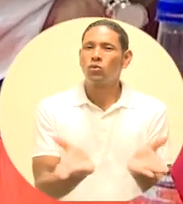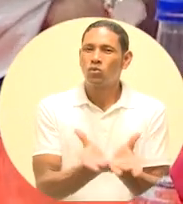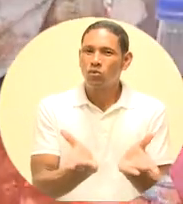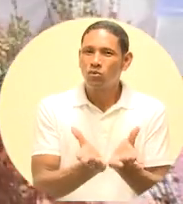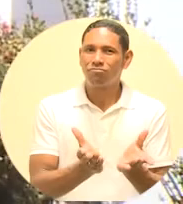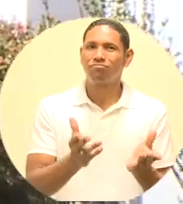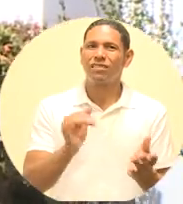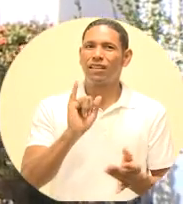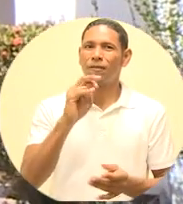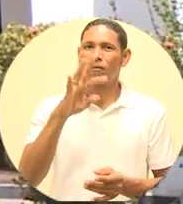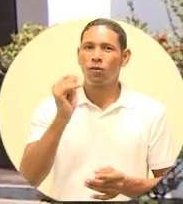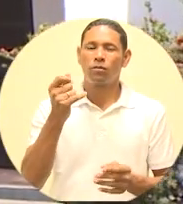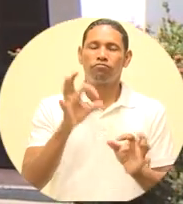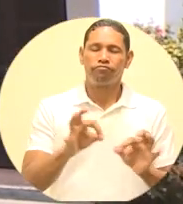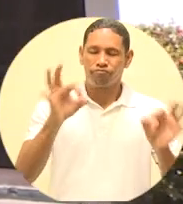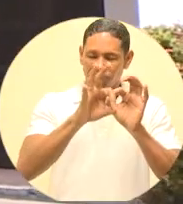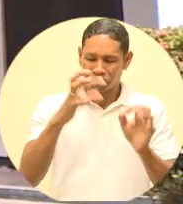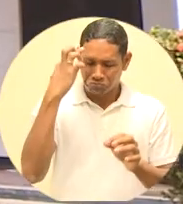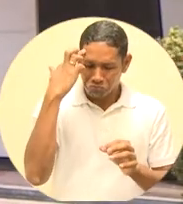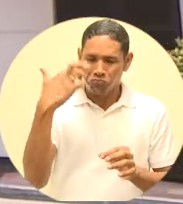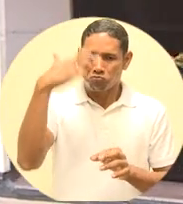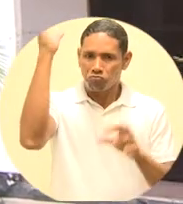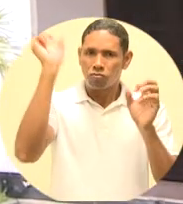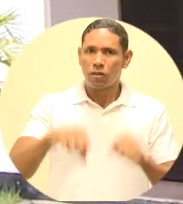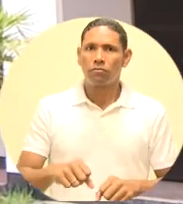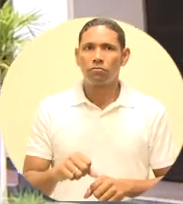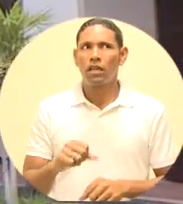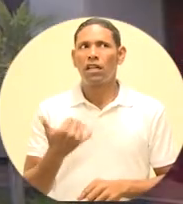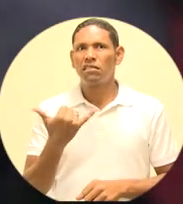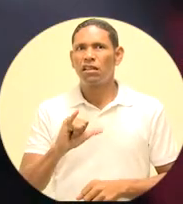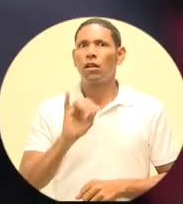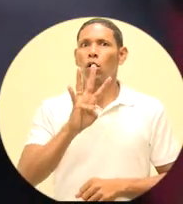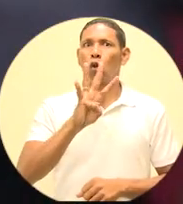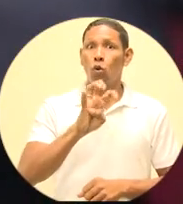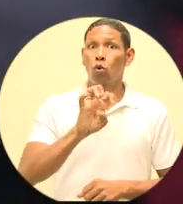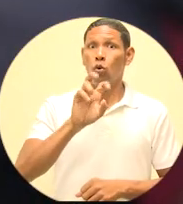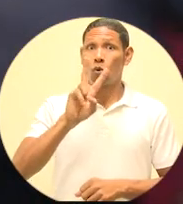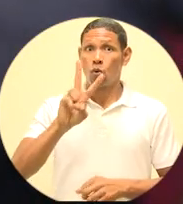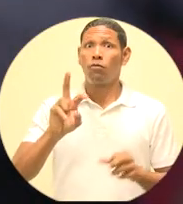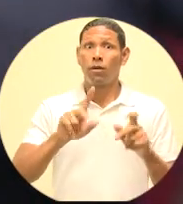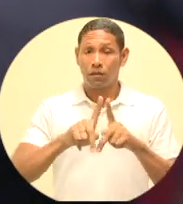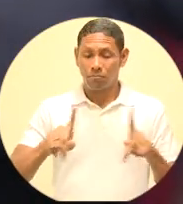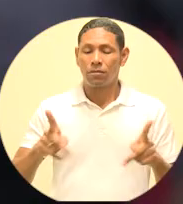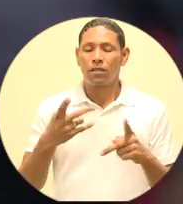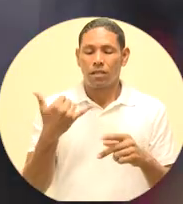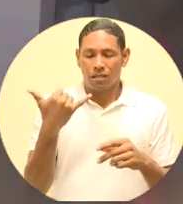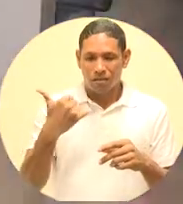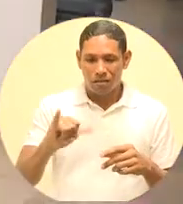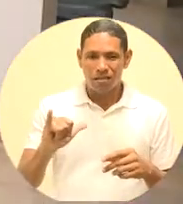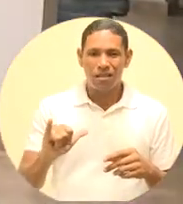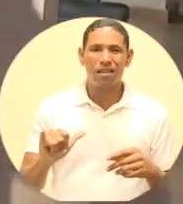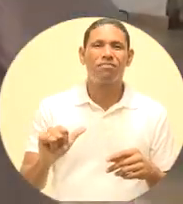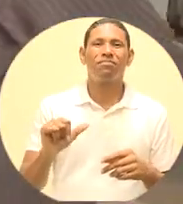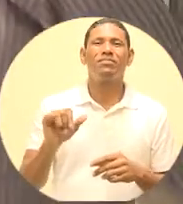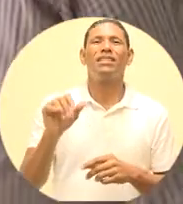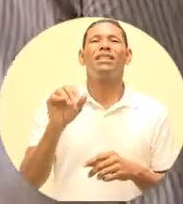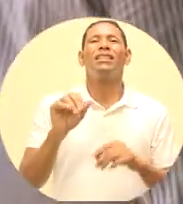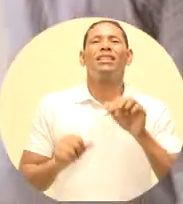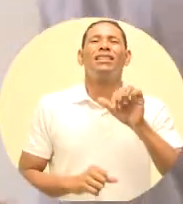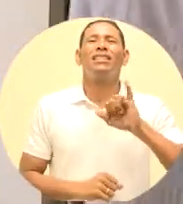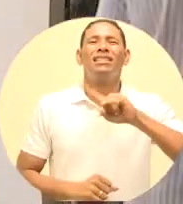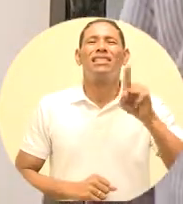Casa de Estudios, tal como ya se viene realizando con aproximadamente 92 egresados del Programa de Seguridad y Salud en el